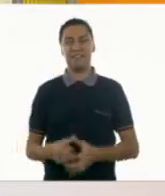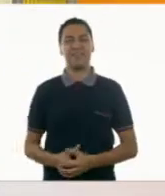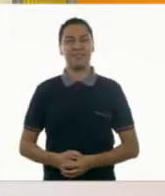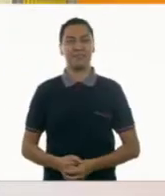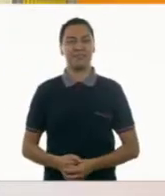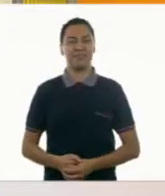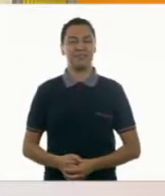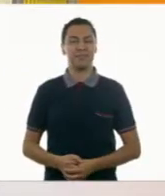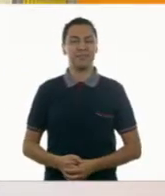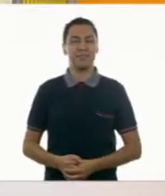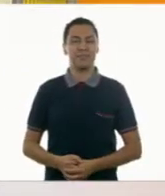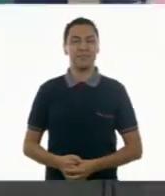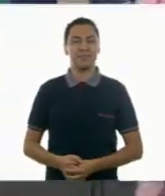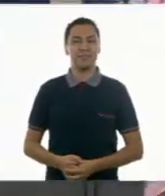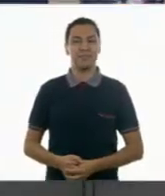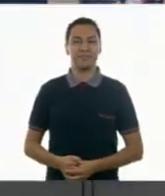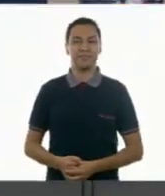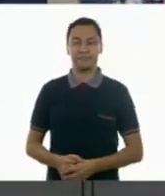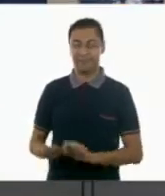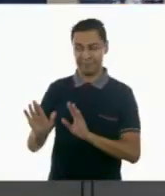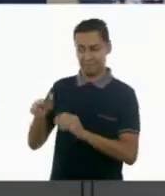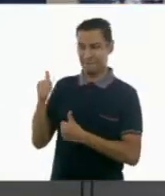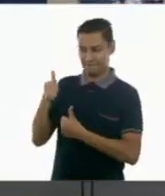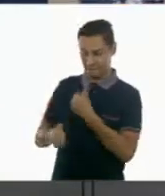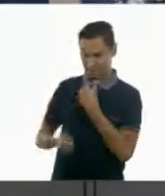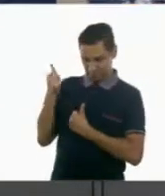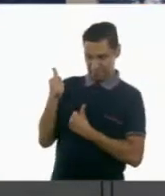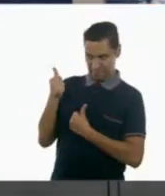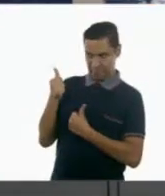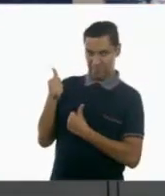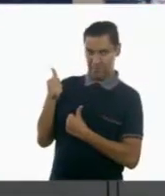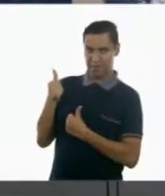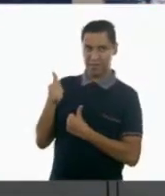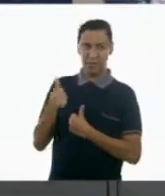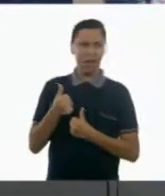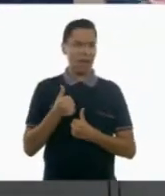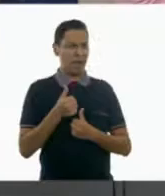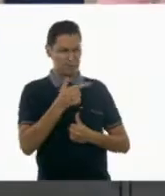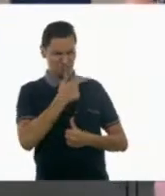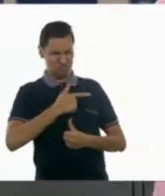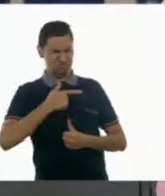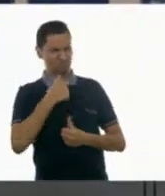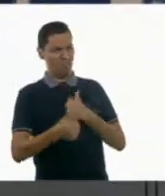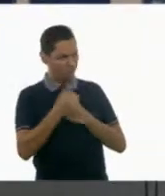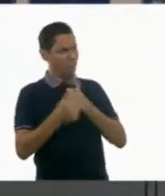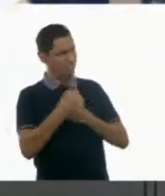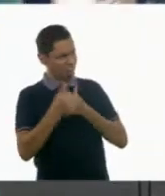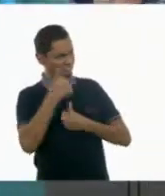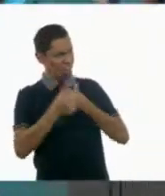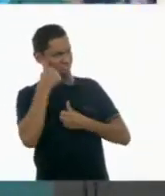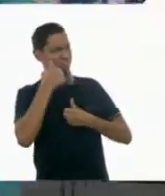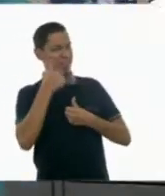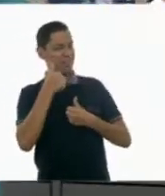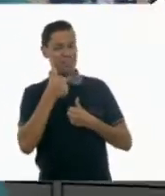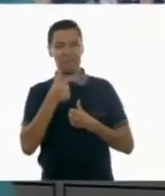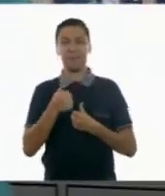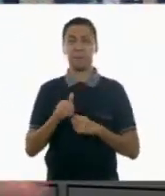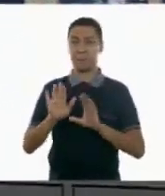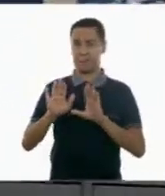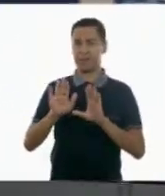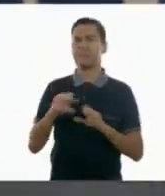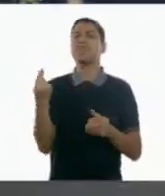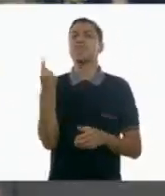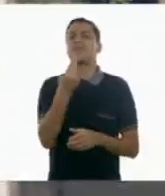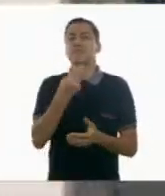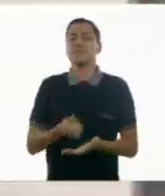Bien. Ahora, te reto. Va. Te encantan los retos, sí, ¿verdad? Sí, me encantan. Sí. A mí también. Ahora, lo que tienes que